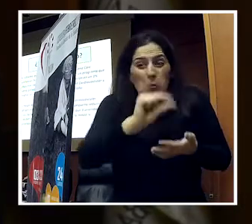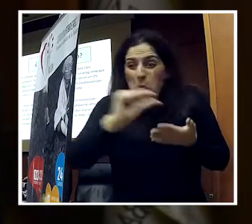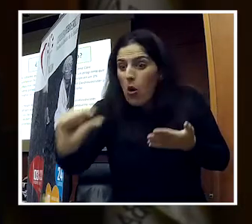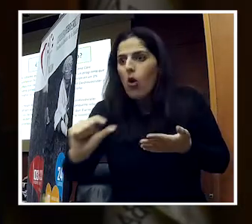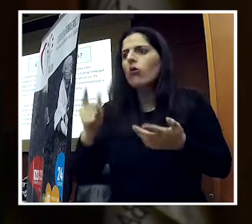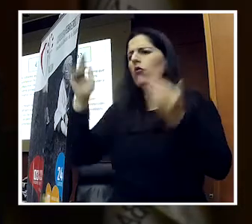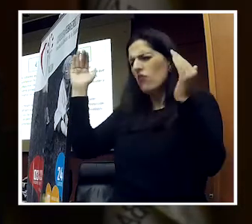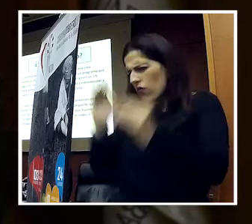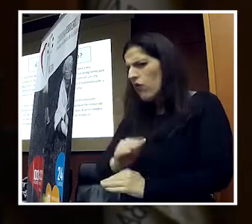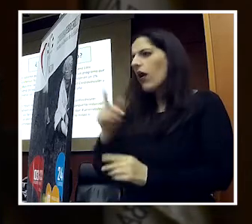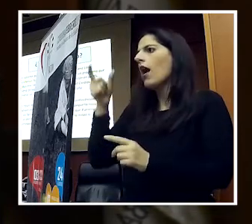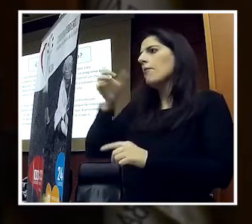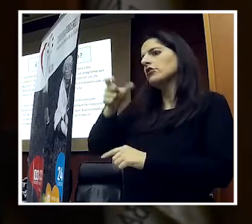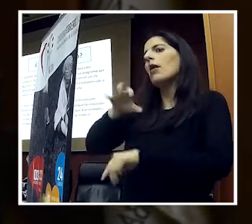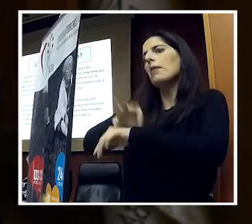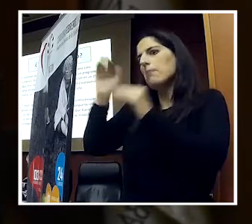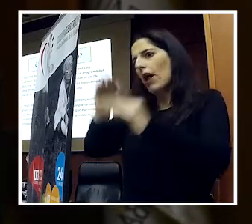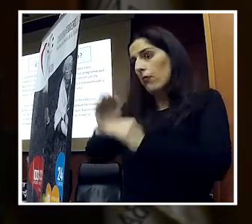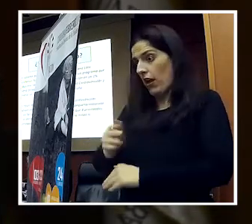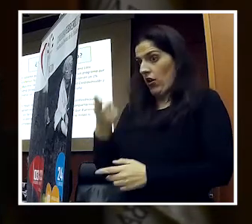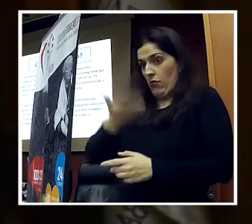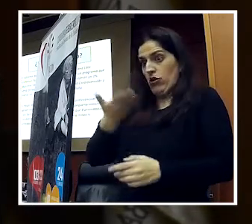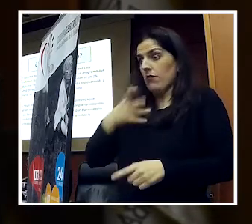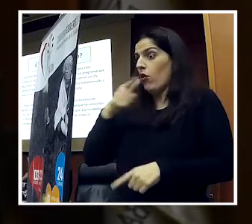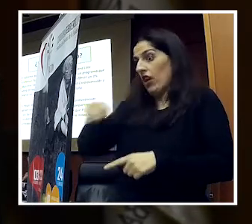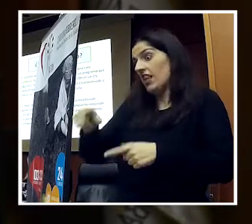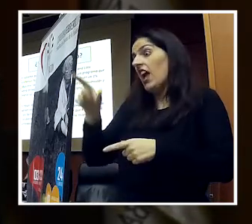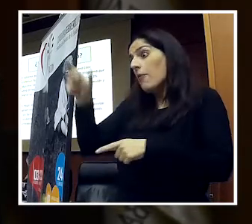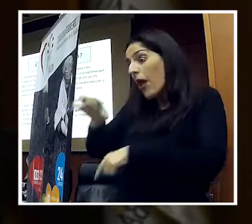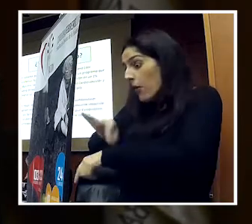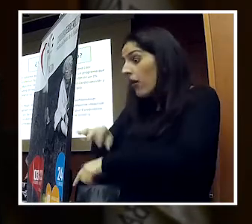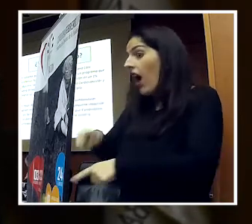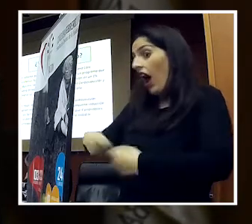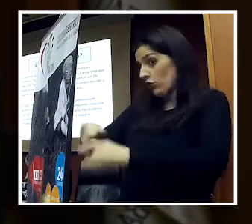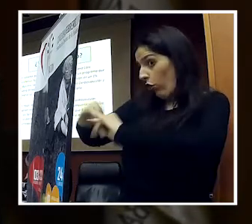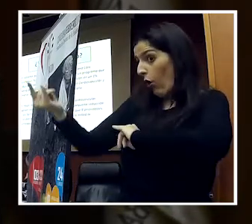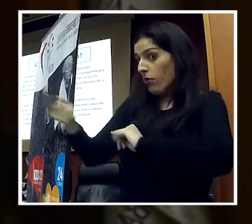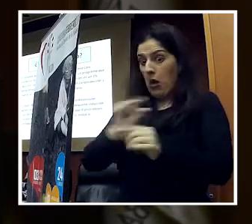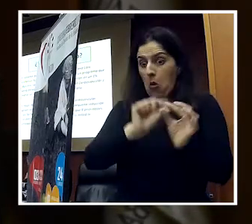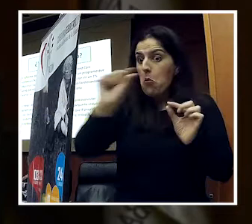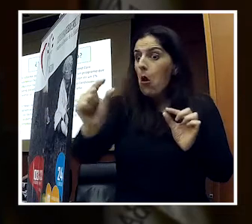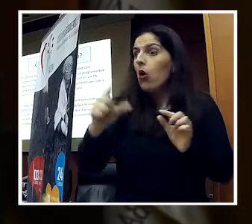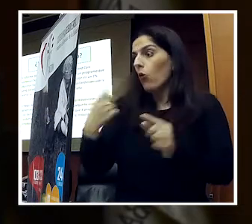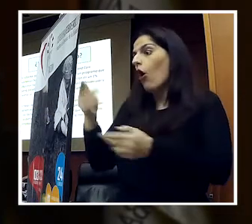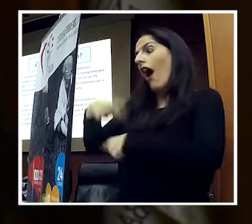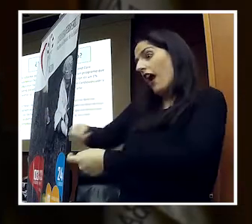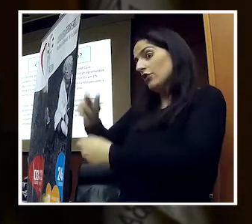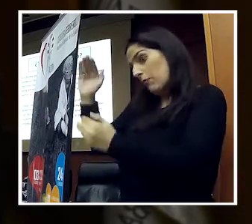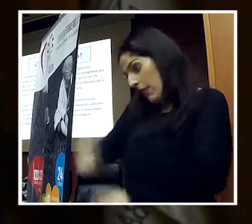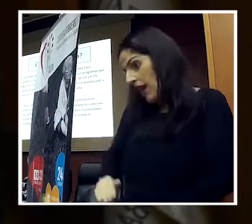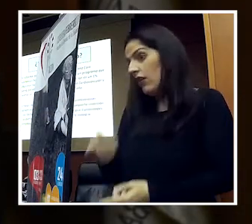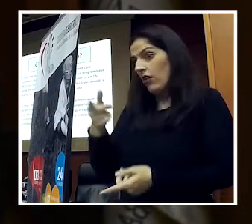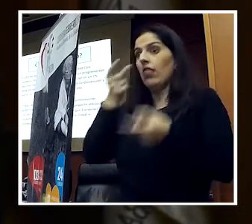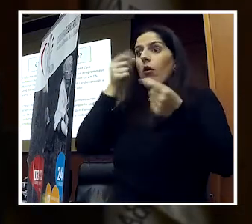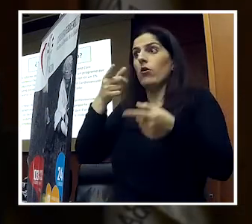todos de que nuestra sanidad es algo principal y primordial para todos nosotros, pero además se puede demostrar cómo se pueden conseguir ahorros considerables